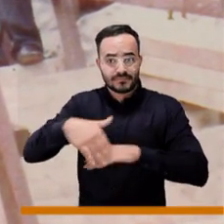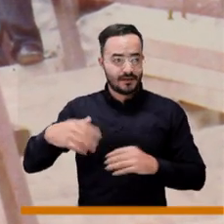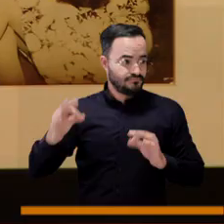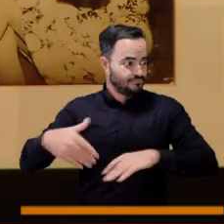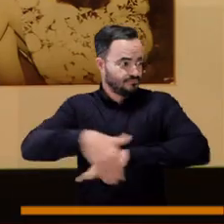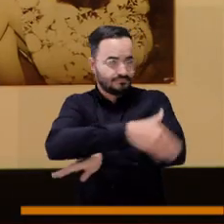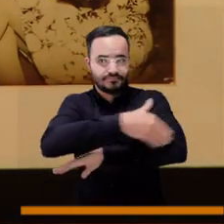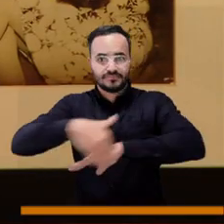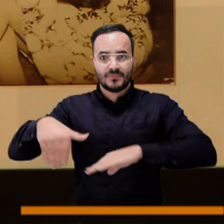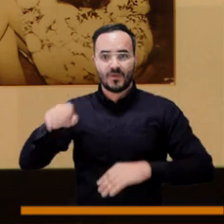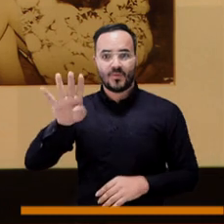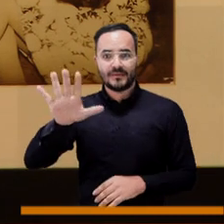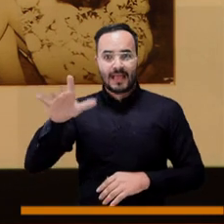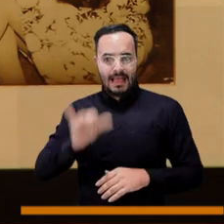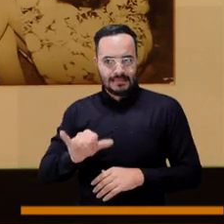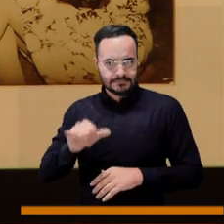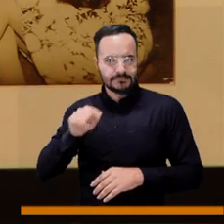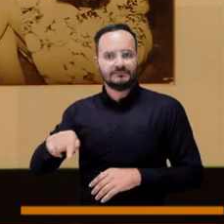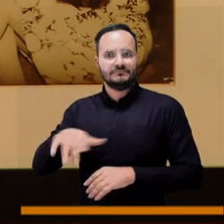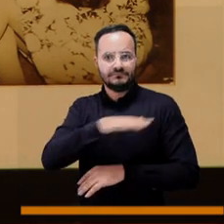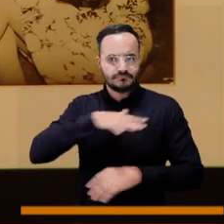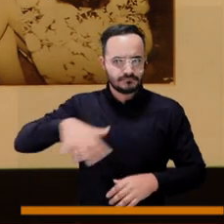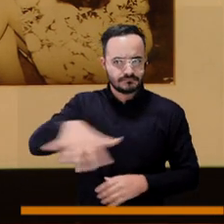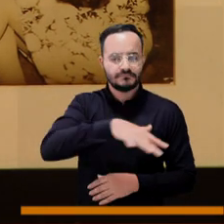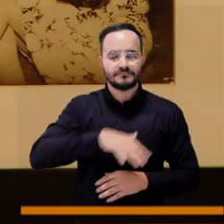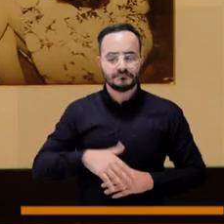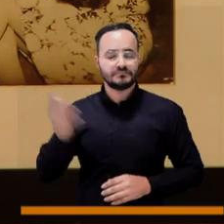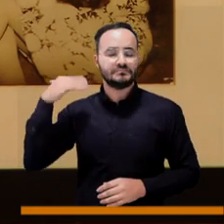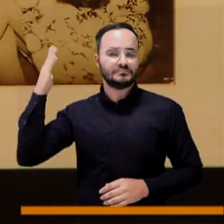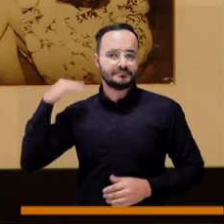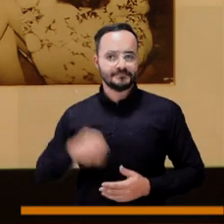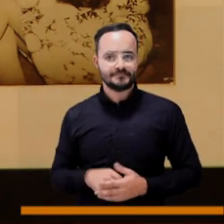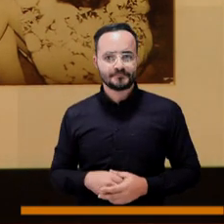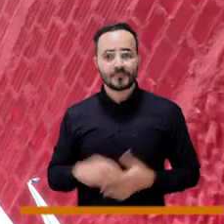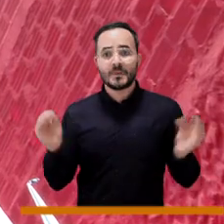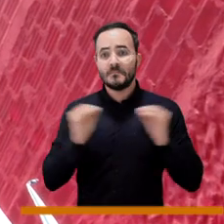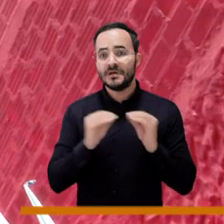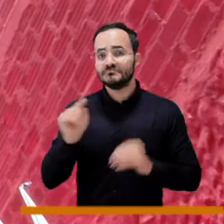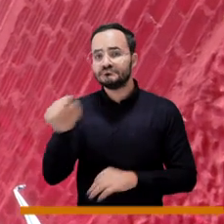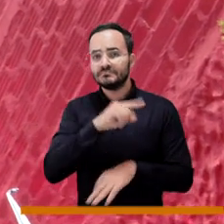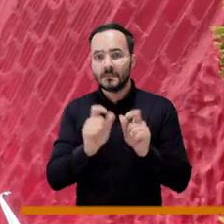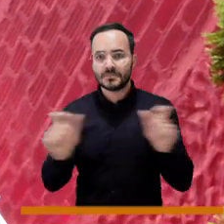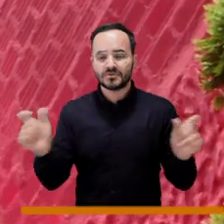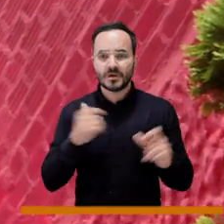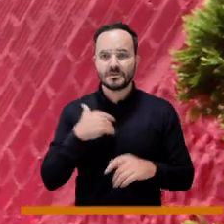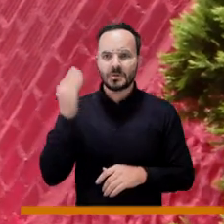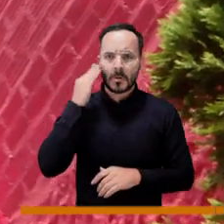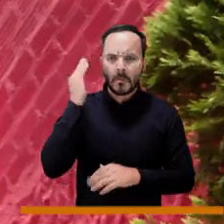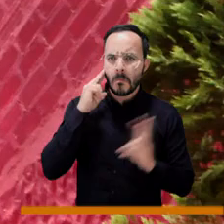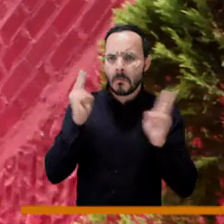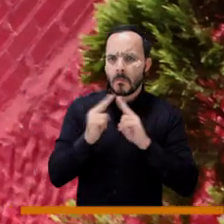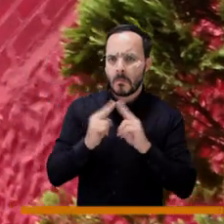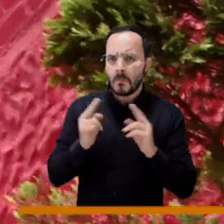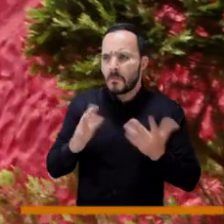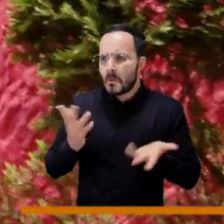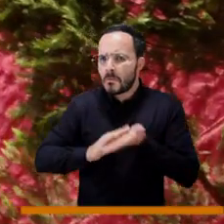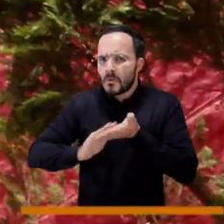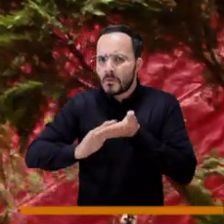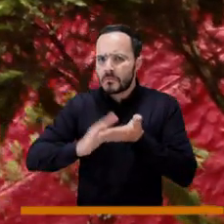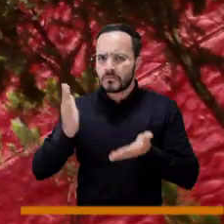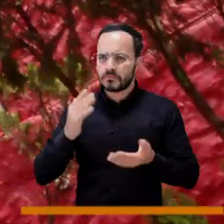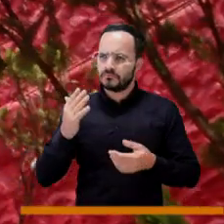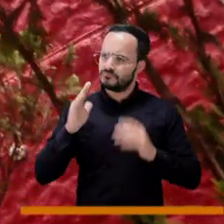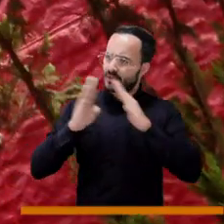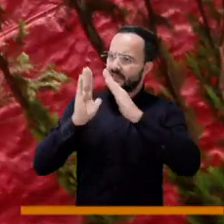esta 45. Además de que también queremos que las personas conozcan, digamos, cómo quedó